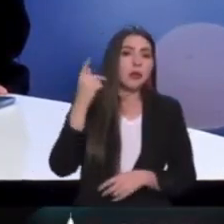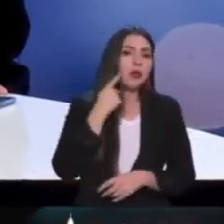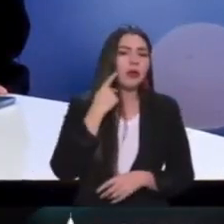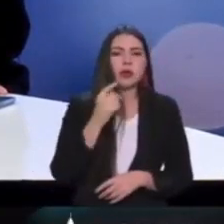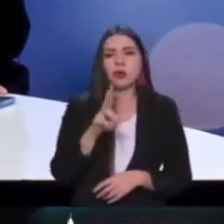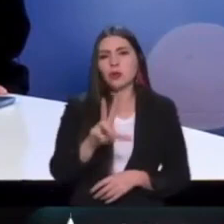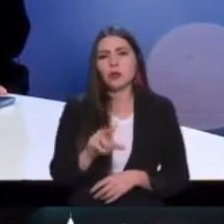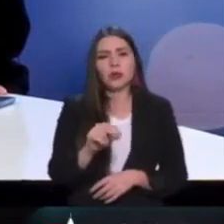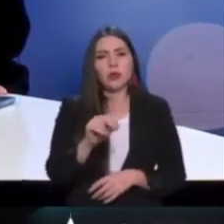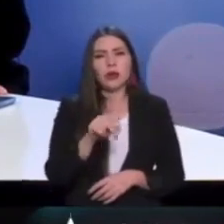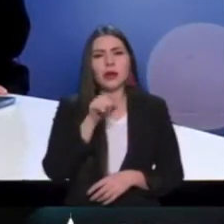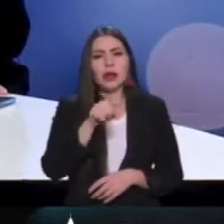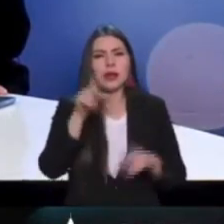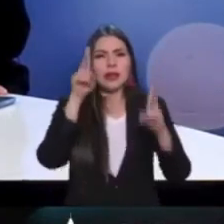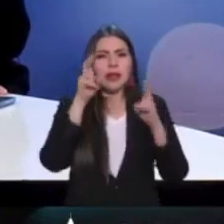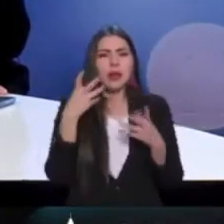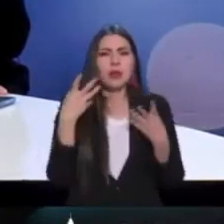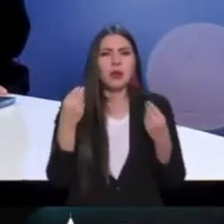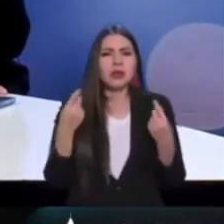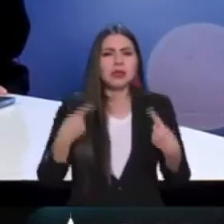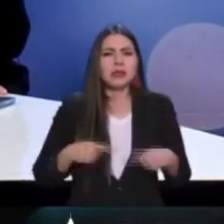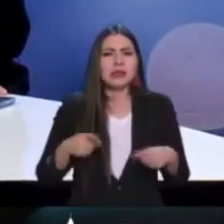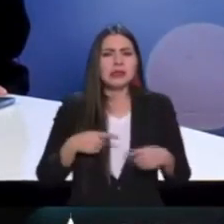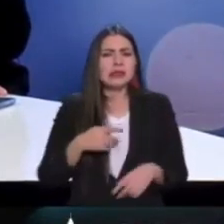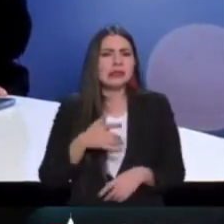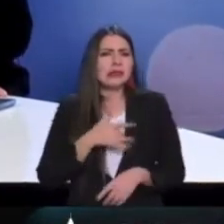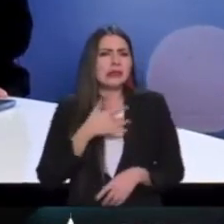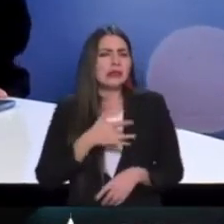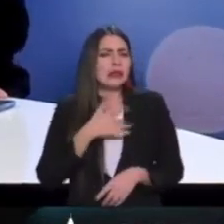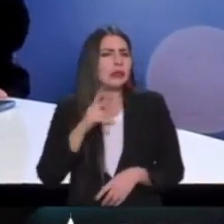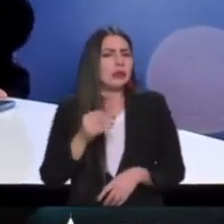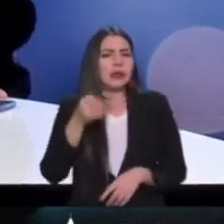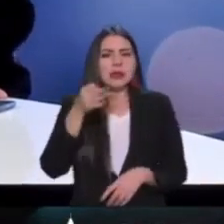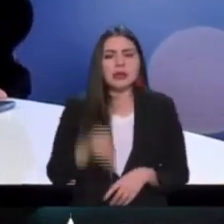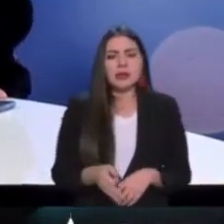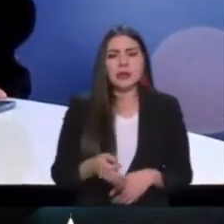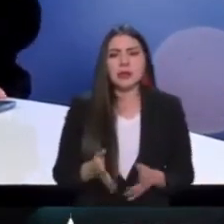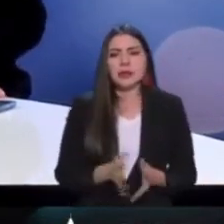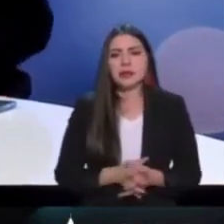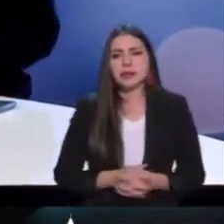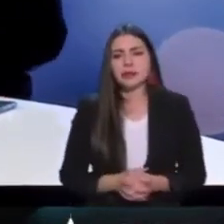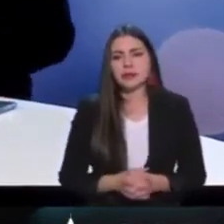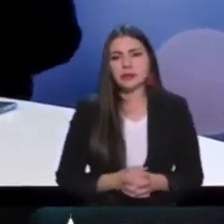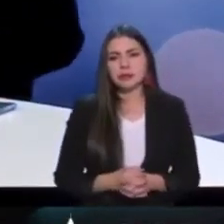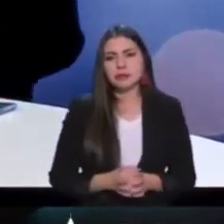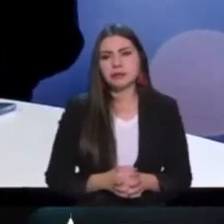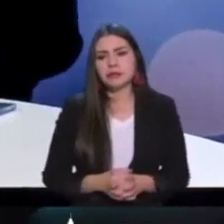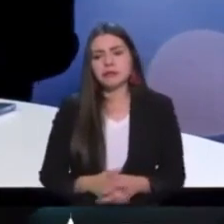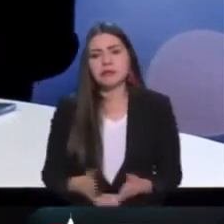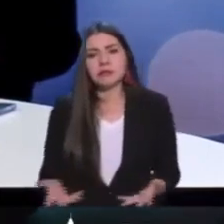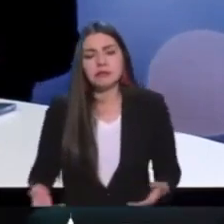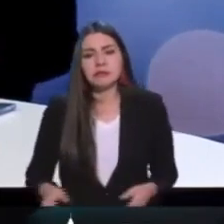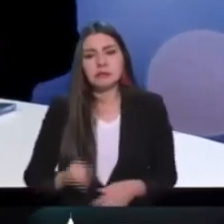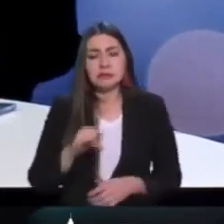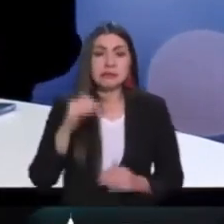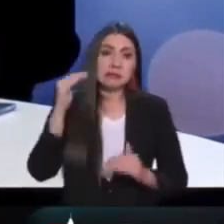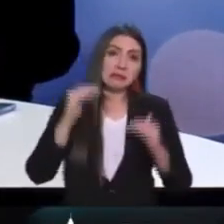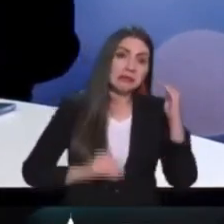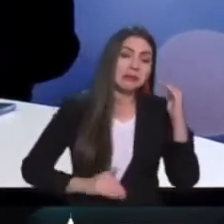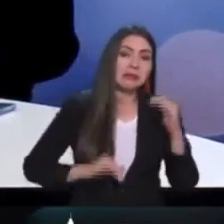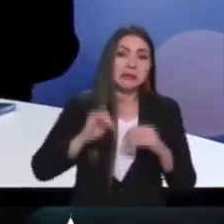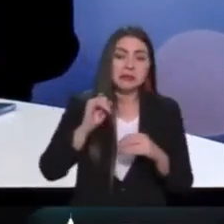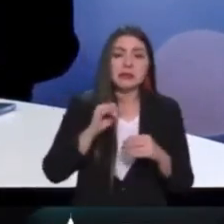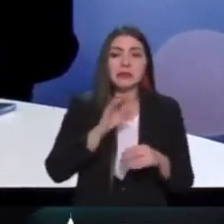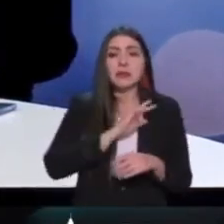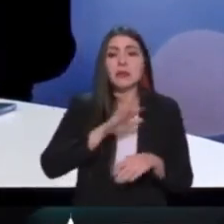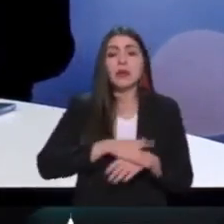tema muy sentido por mucha gente. Bueno, desfasados, sin duda, Mónica, pues andan diciendo que en vez